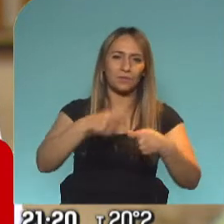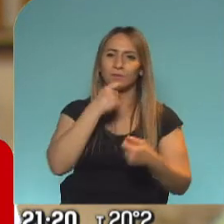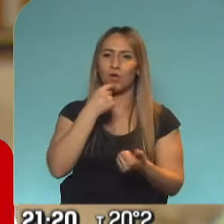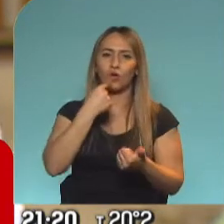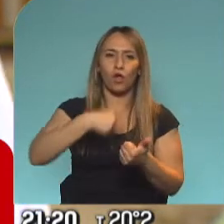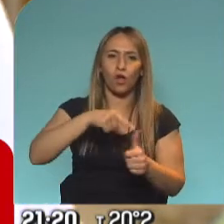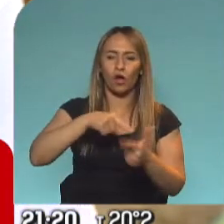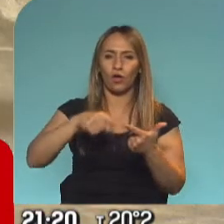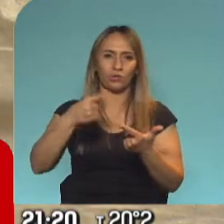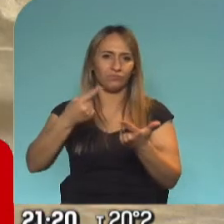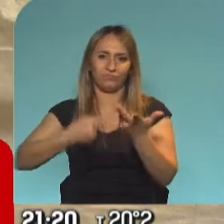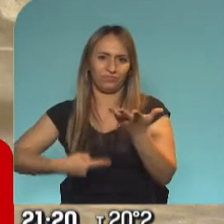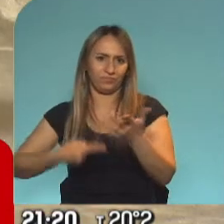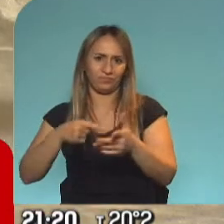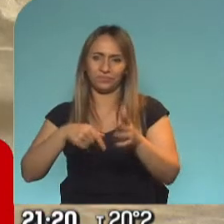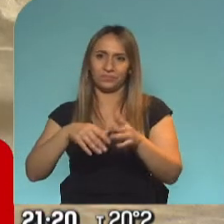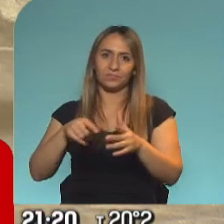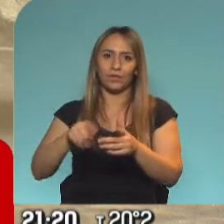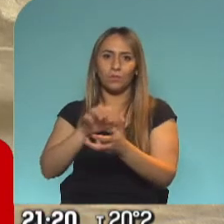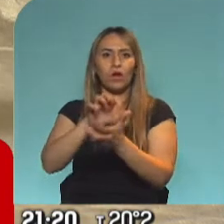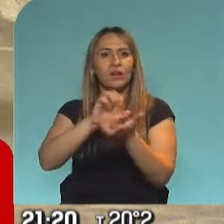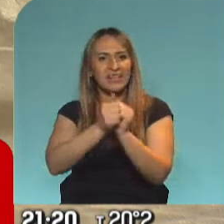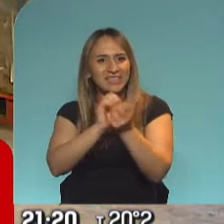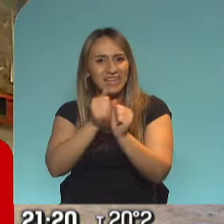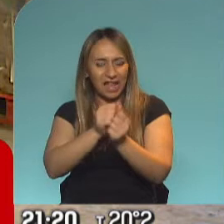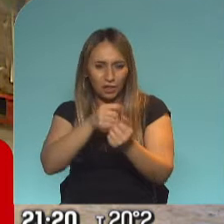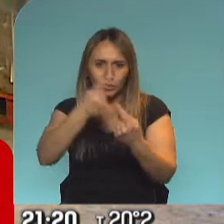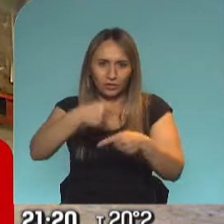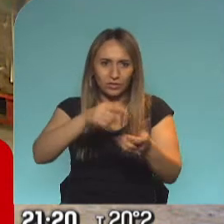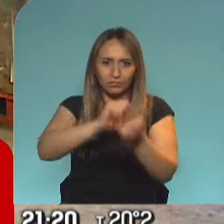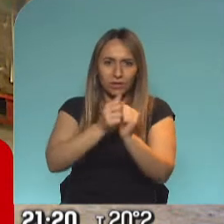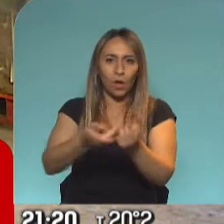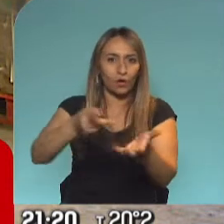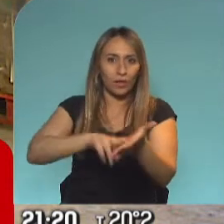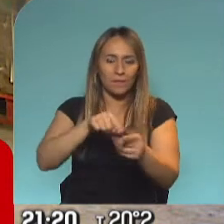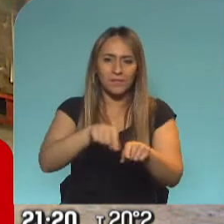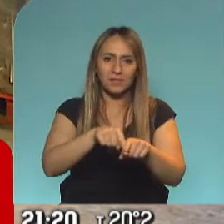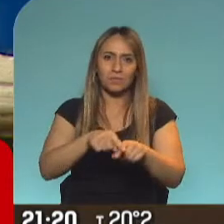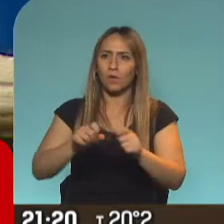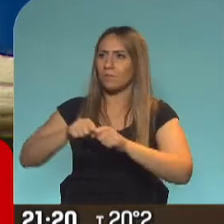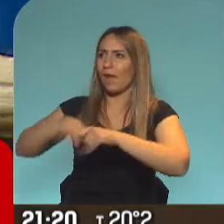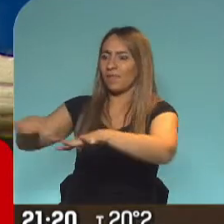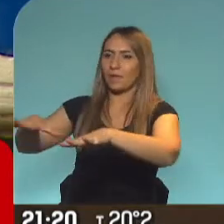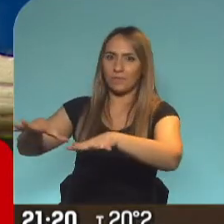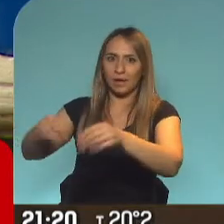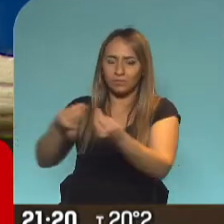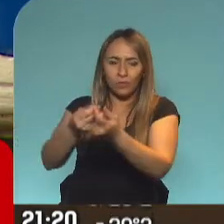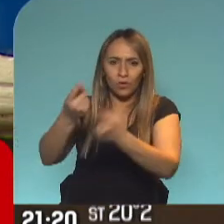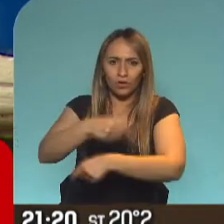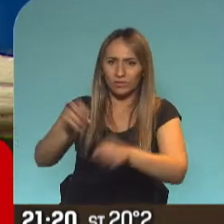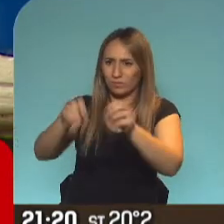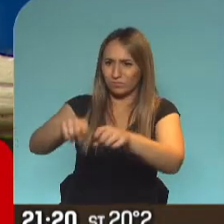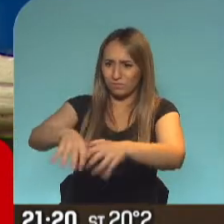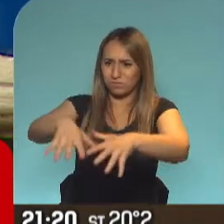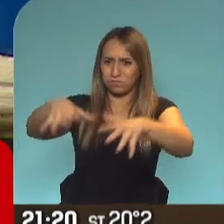que bastante. El reciclado ahora con el tema de la pandemia ha aumentado bastante, así que estamos a full y